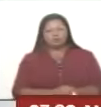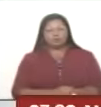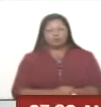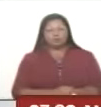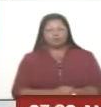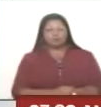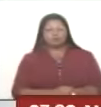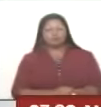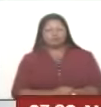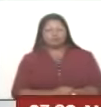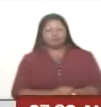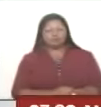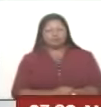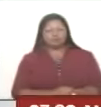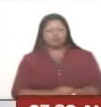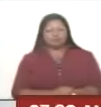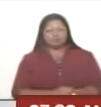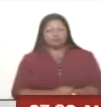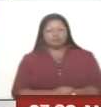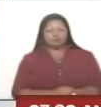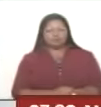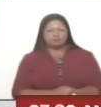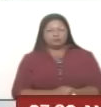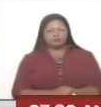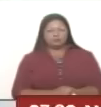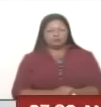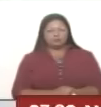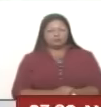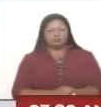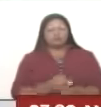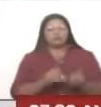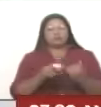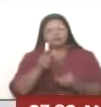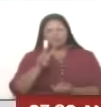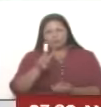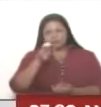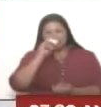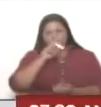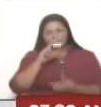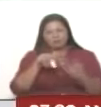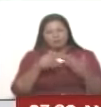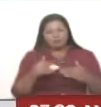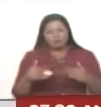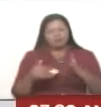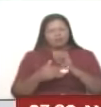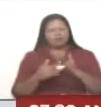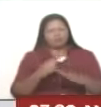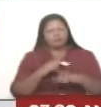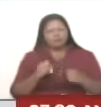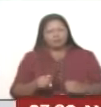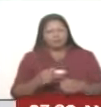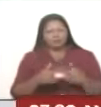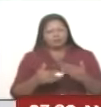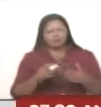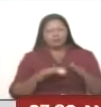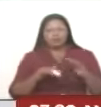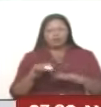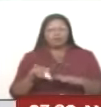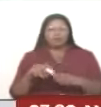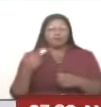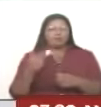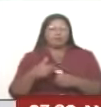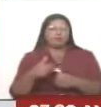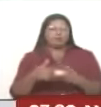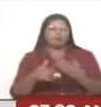yo diría más aún que en los últimos 2 años el impacto de la variable petrolera sigue